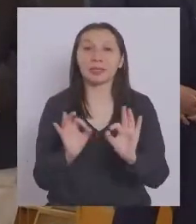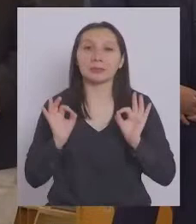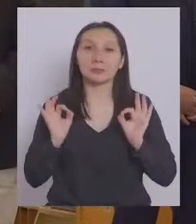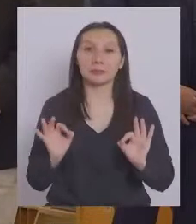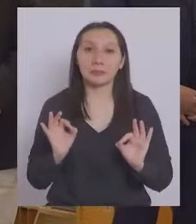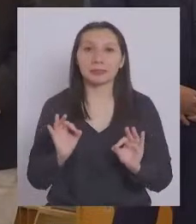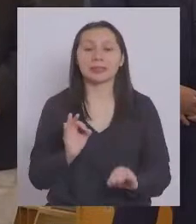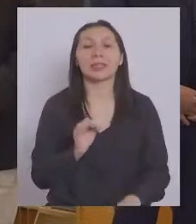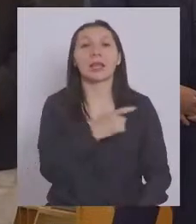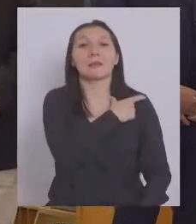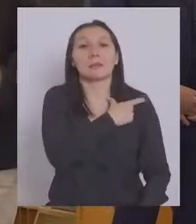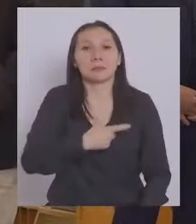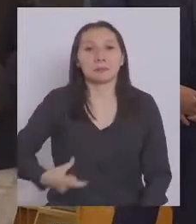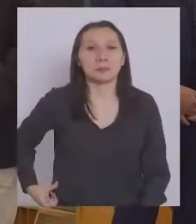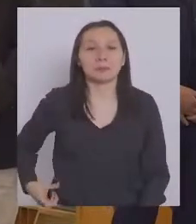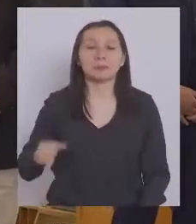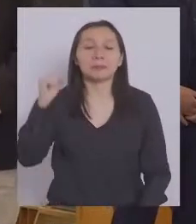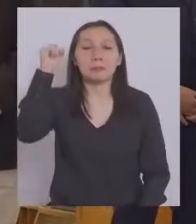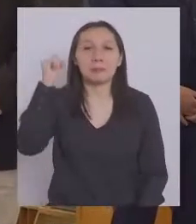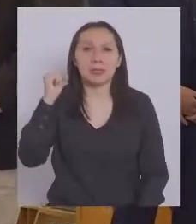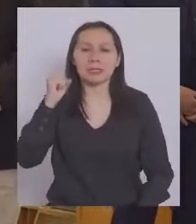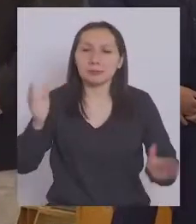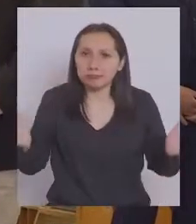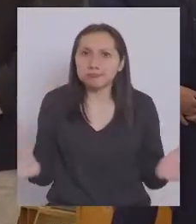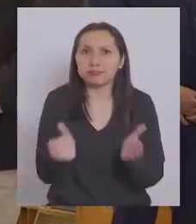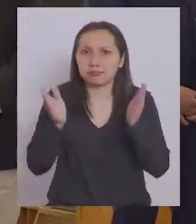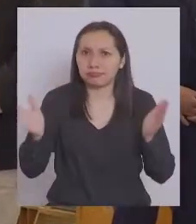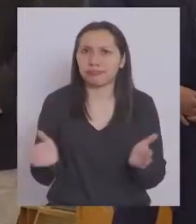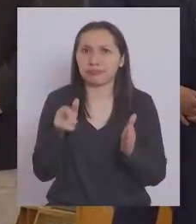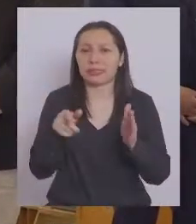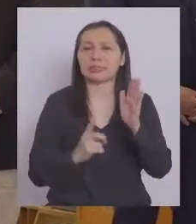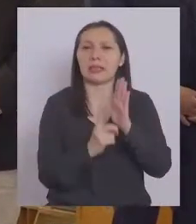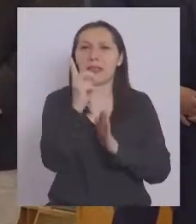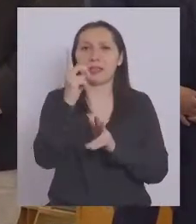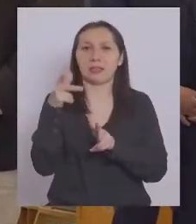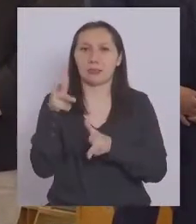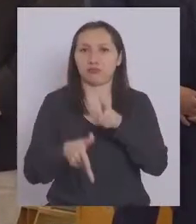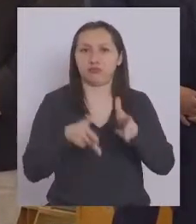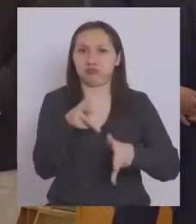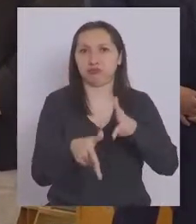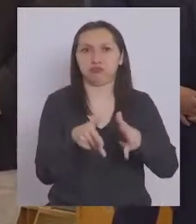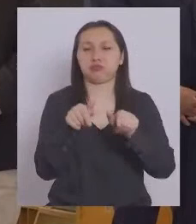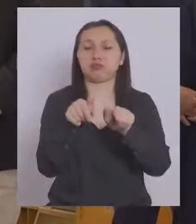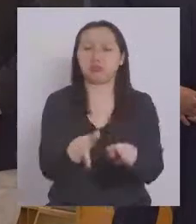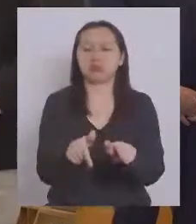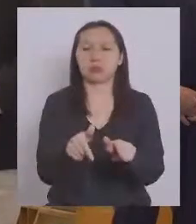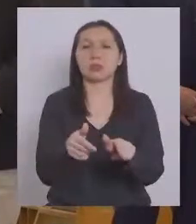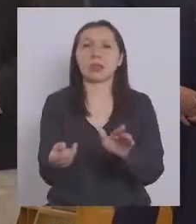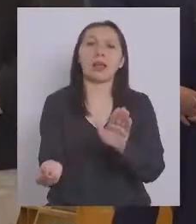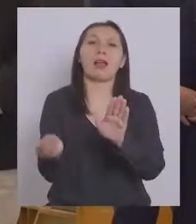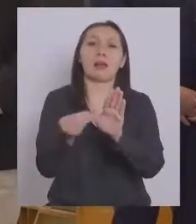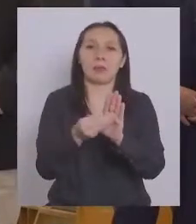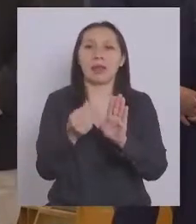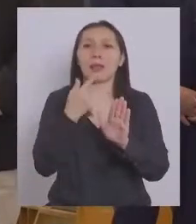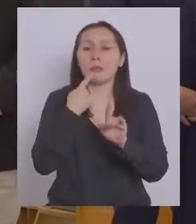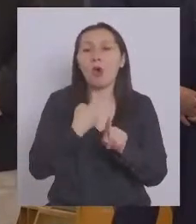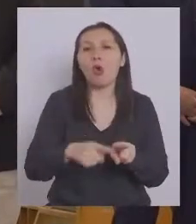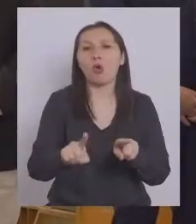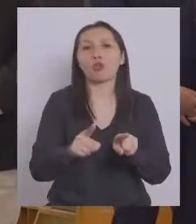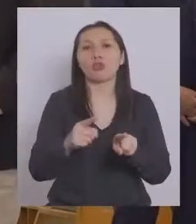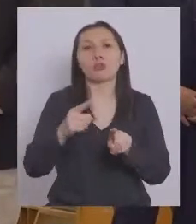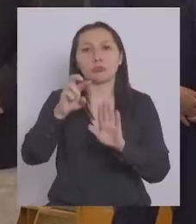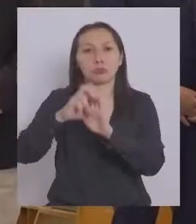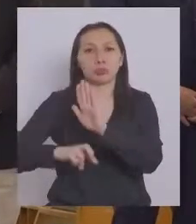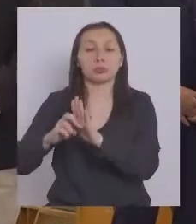Especialmente el presidente Sebastián Piñera impulsando este desarrollo ferroviario que se agrega a otros